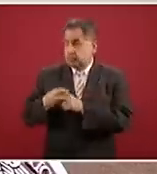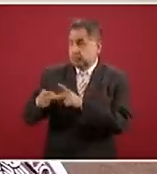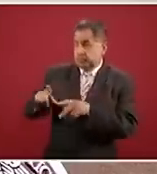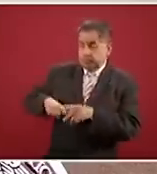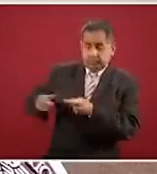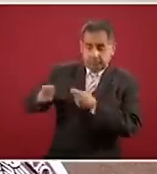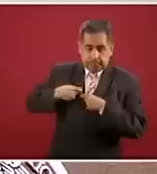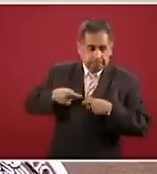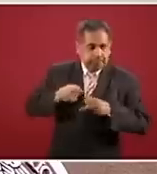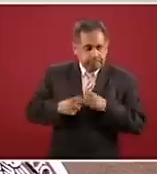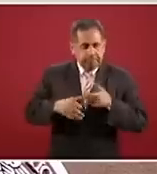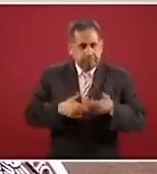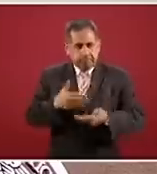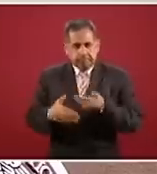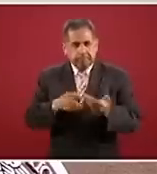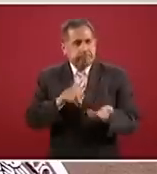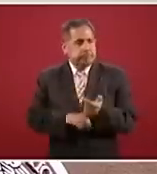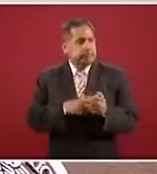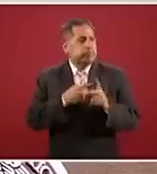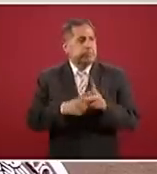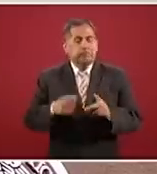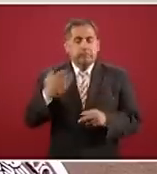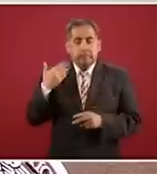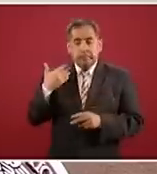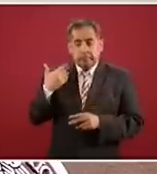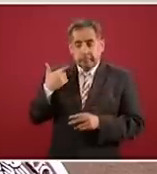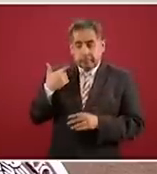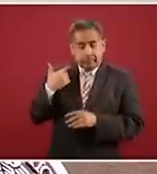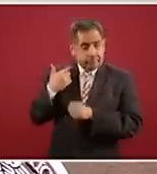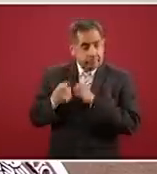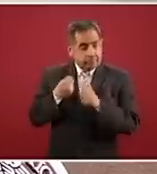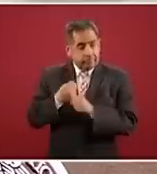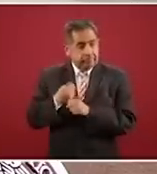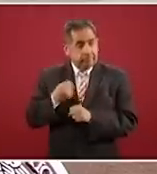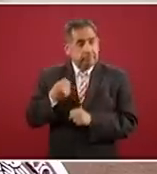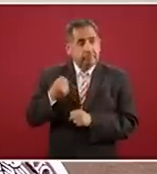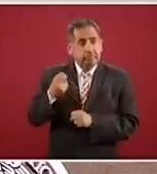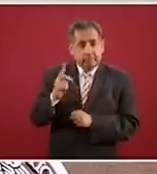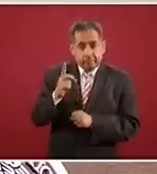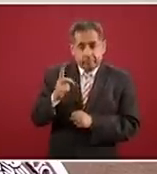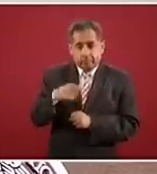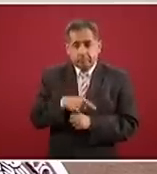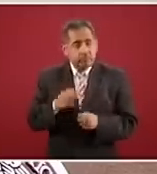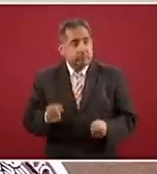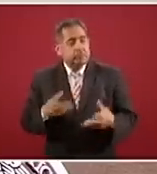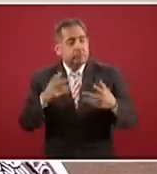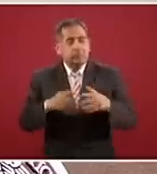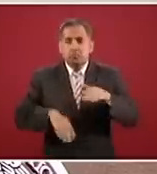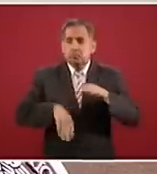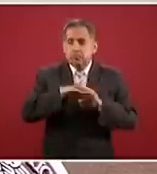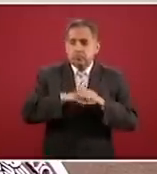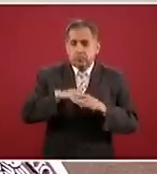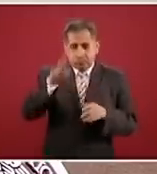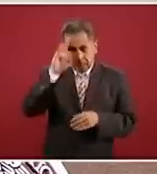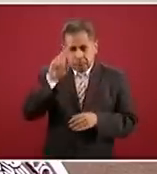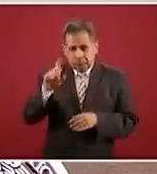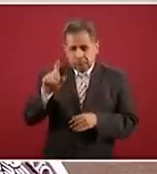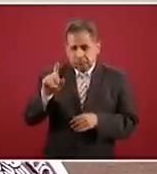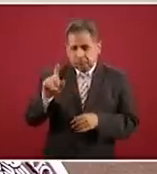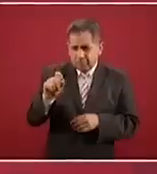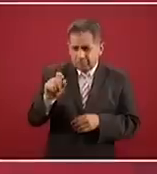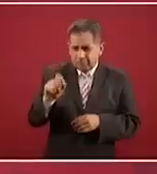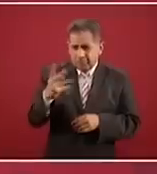gobierno, y todavía al inicio del actual gobierno, durante el mes de diciembre, llegamos a tener cifras de 20, hasta